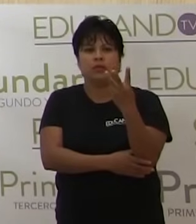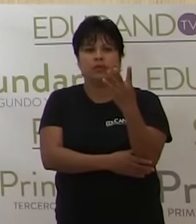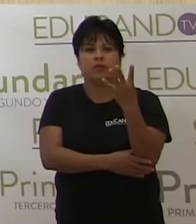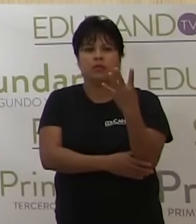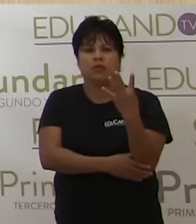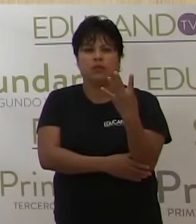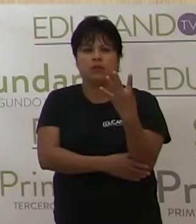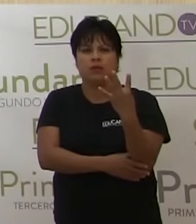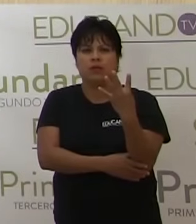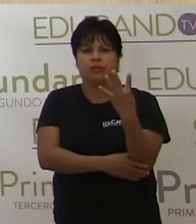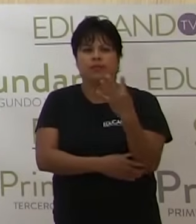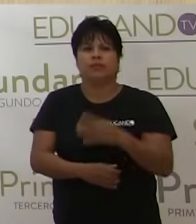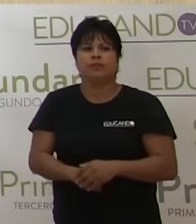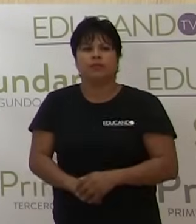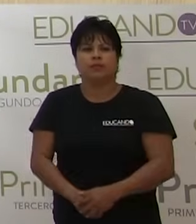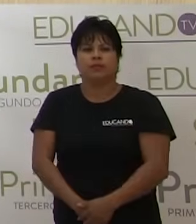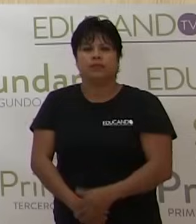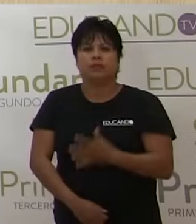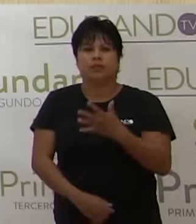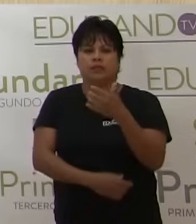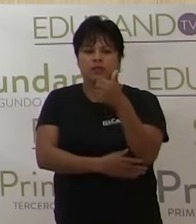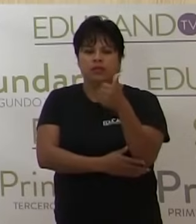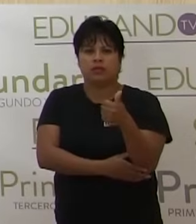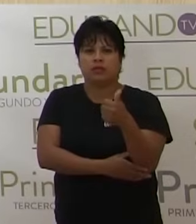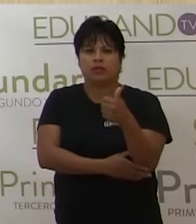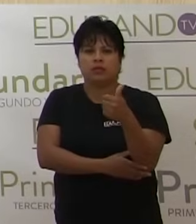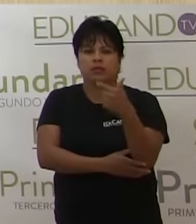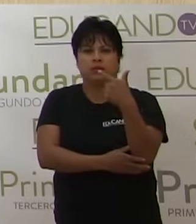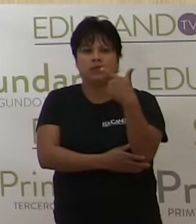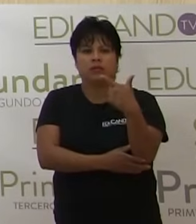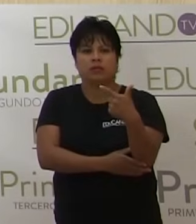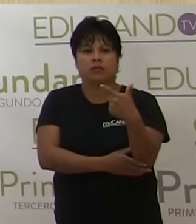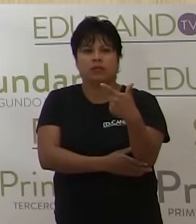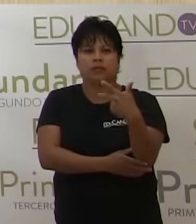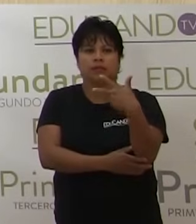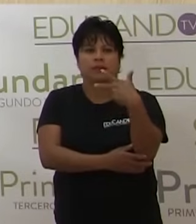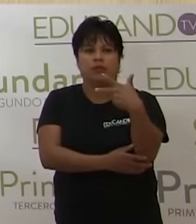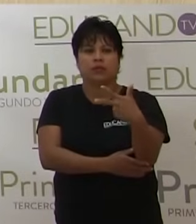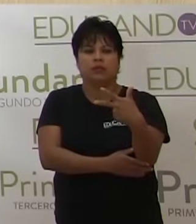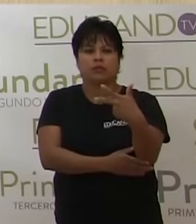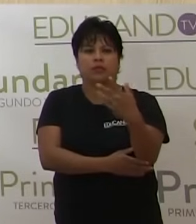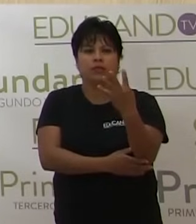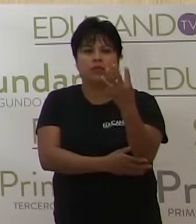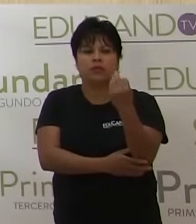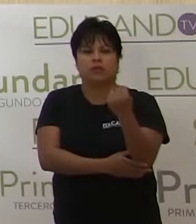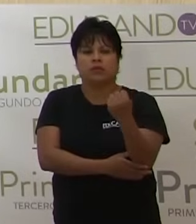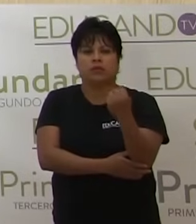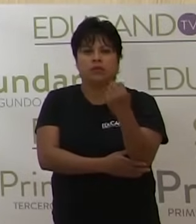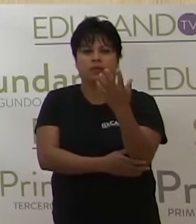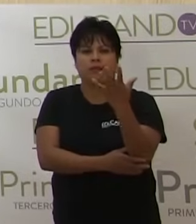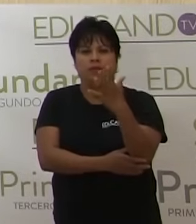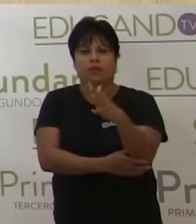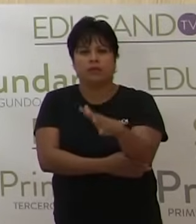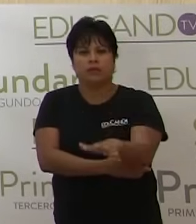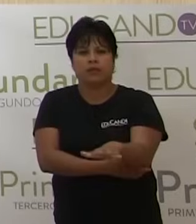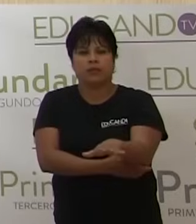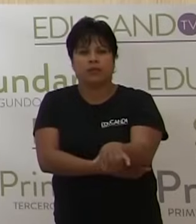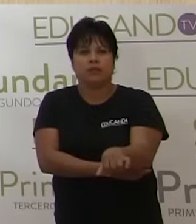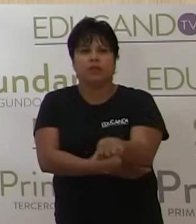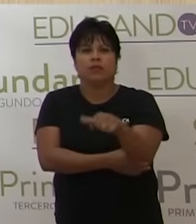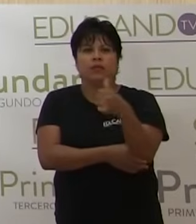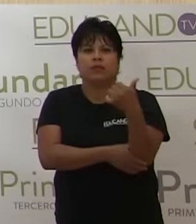3 4 5 6 7 8 9